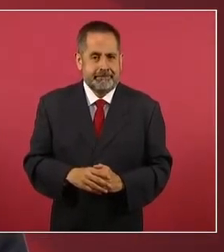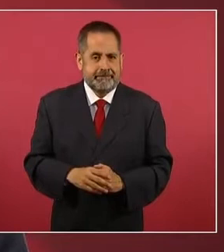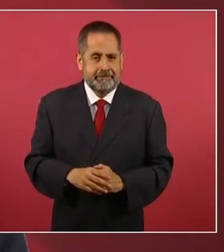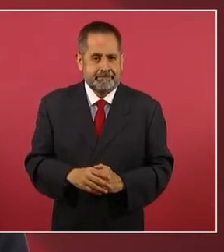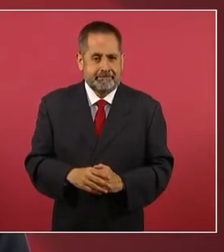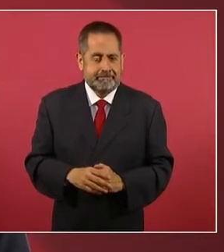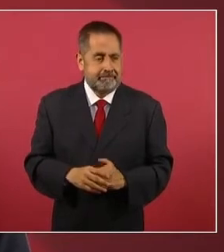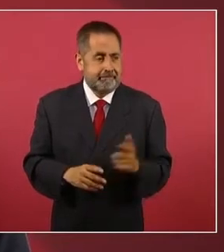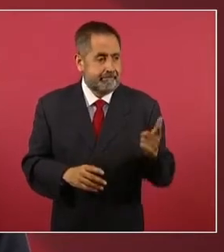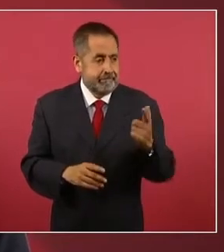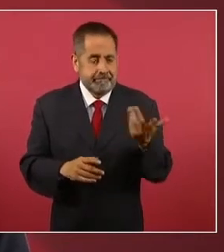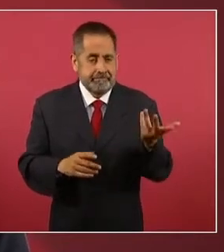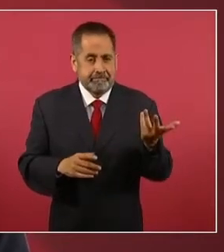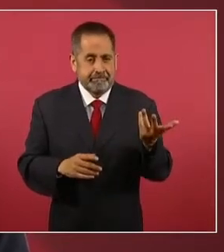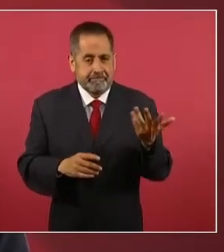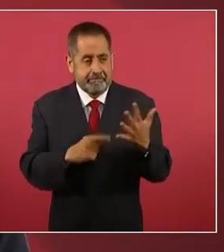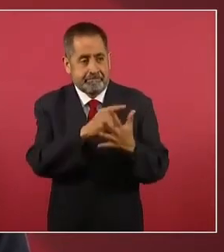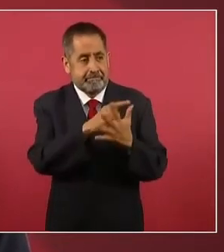vida.